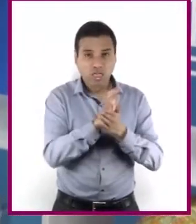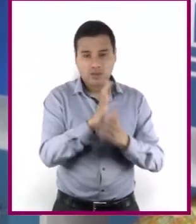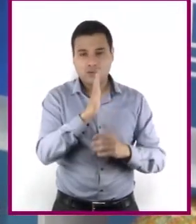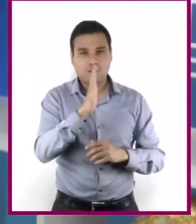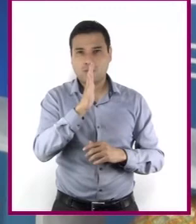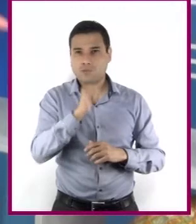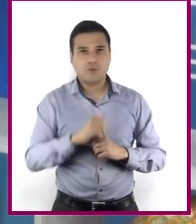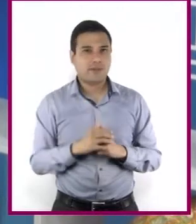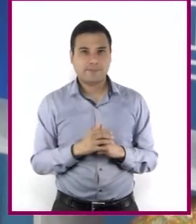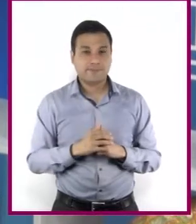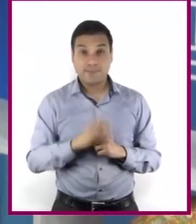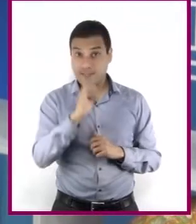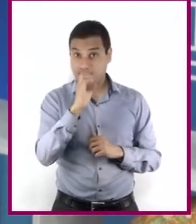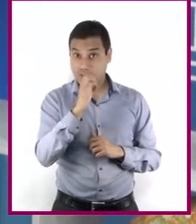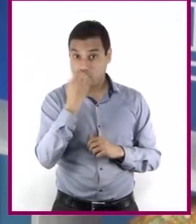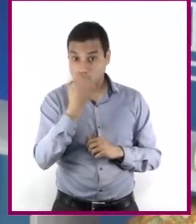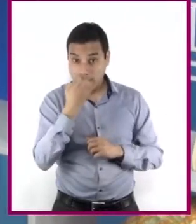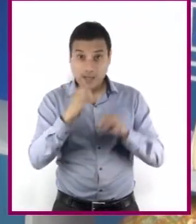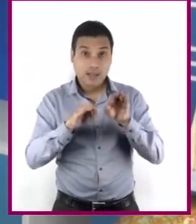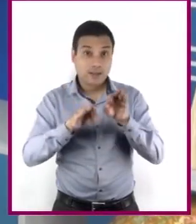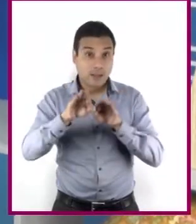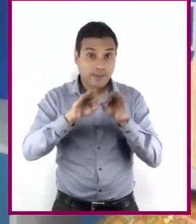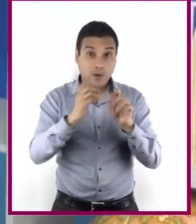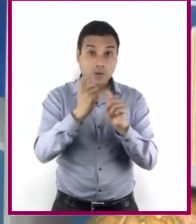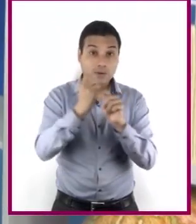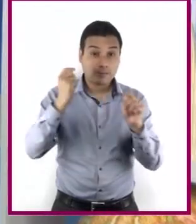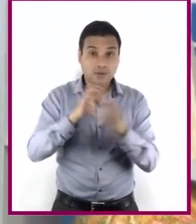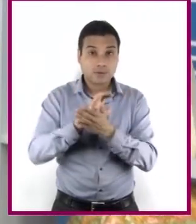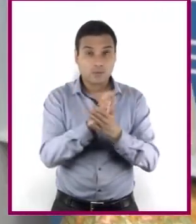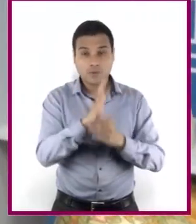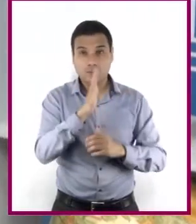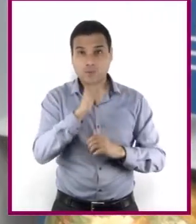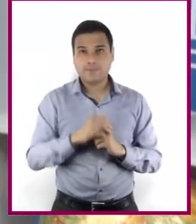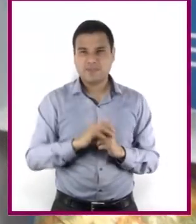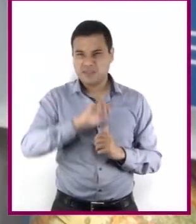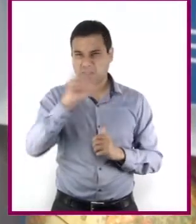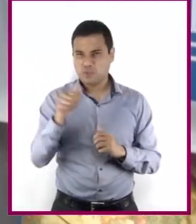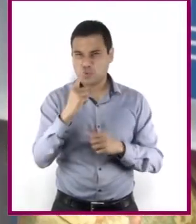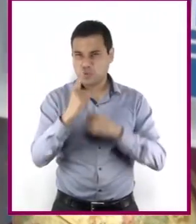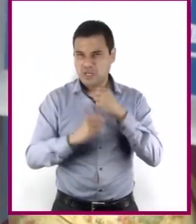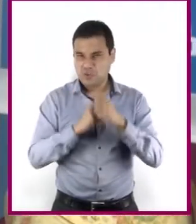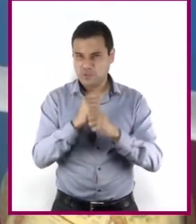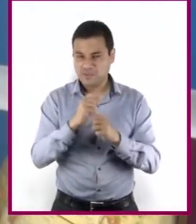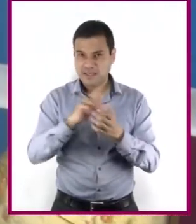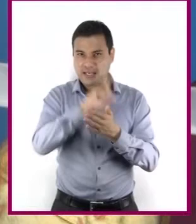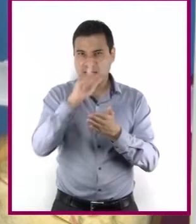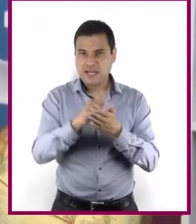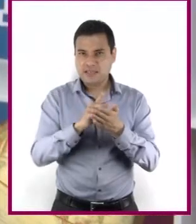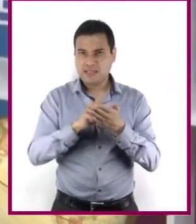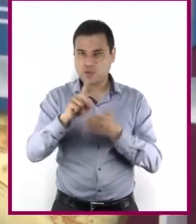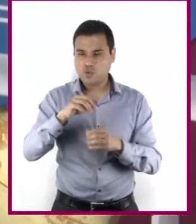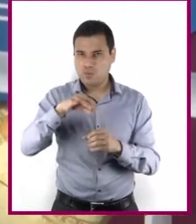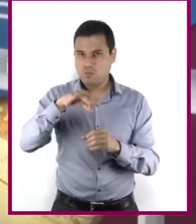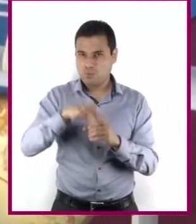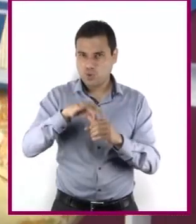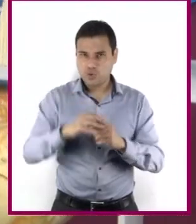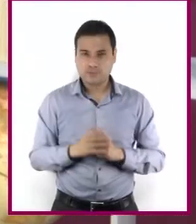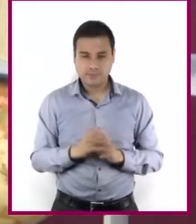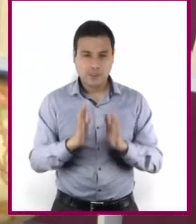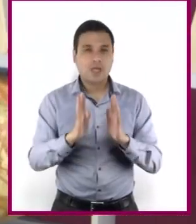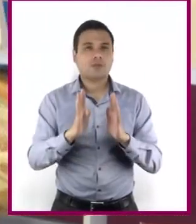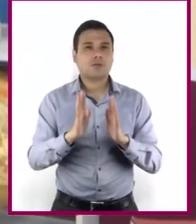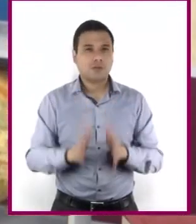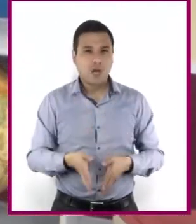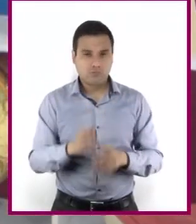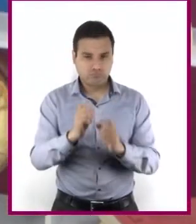trabajo y en el transporte público. Al año siguiente, la Ley de Derecho de Voto otorgó la posibilidad